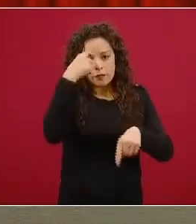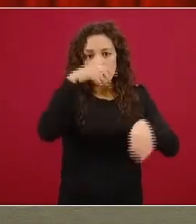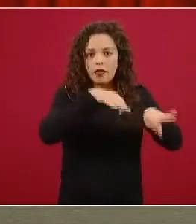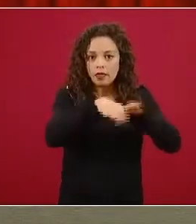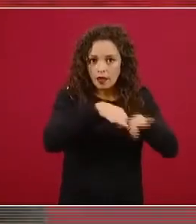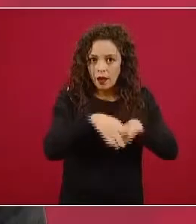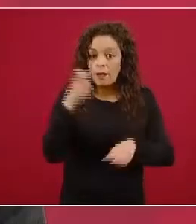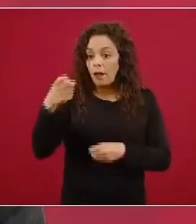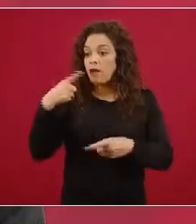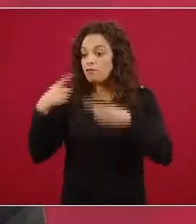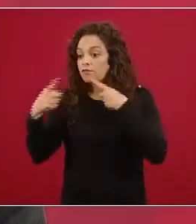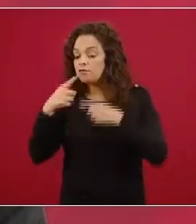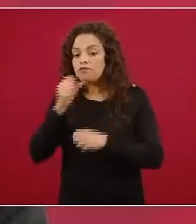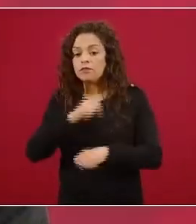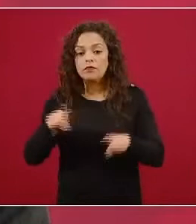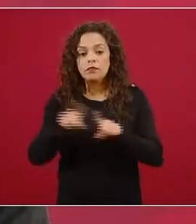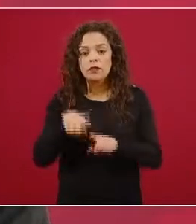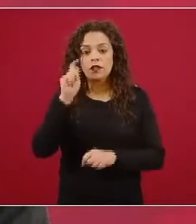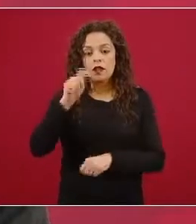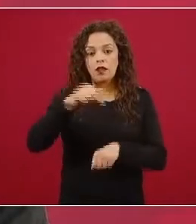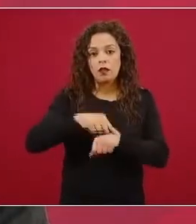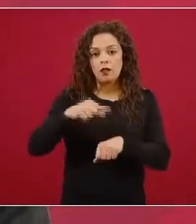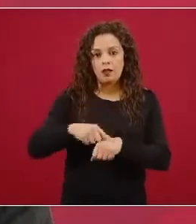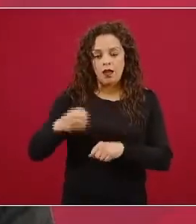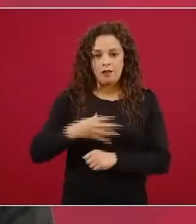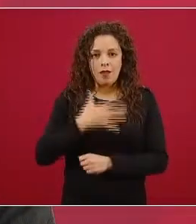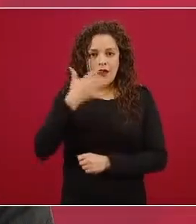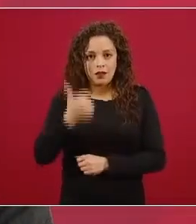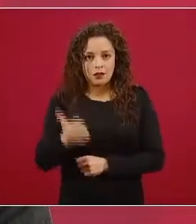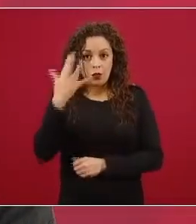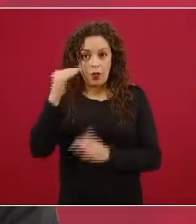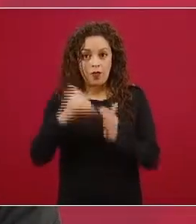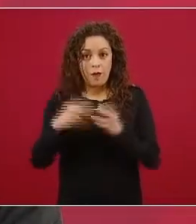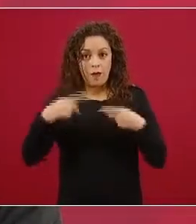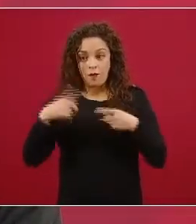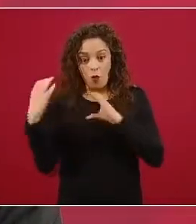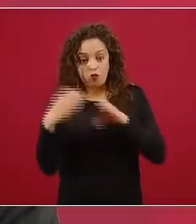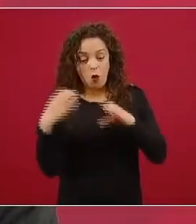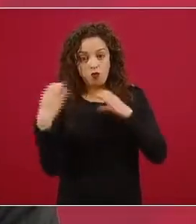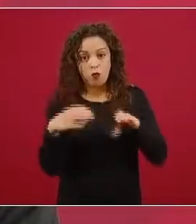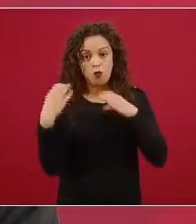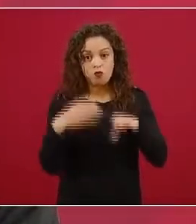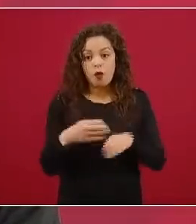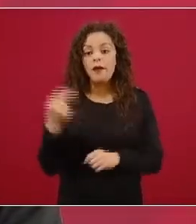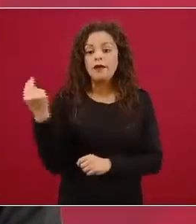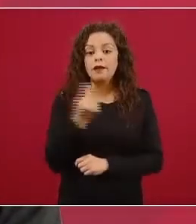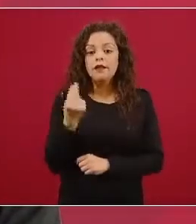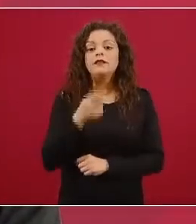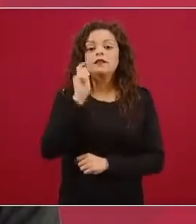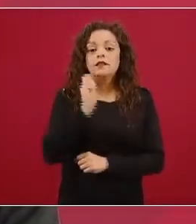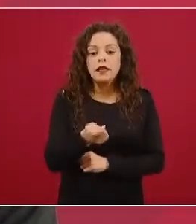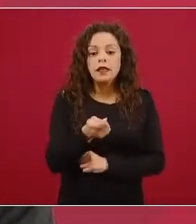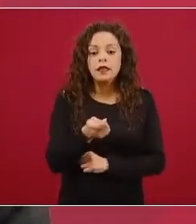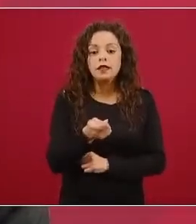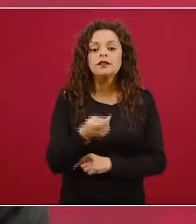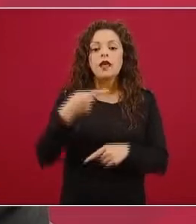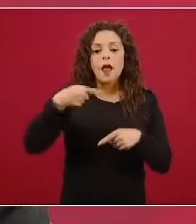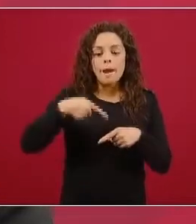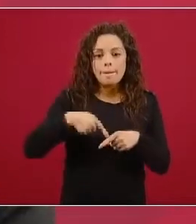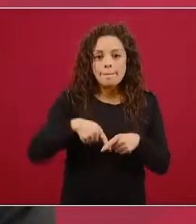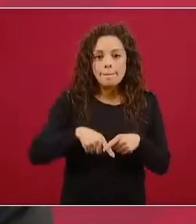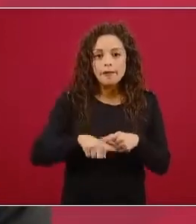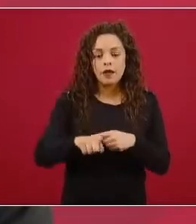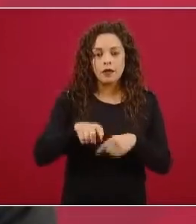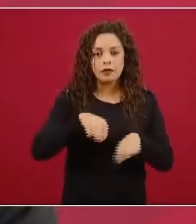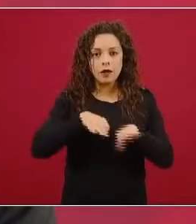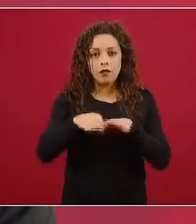bienestar. Estas 50,000 personas que fueron contratadas, se ha buscado que se inserten en lo más cercano